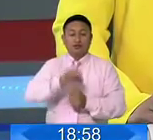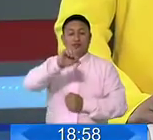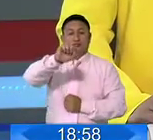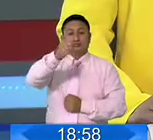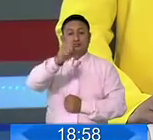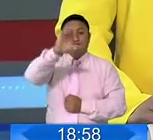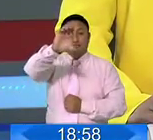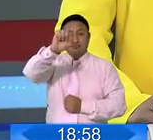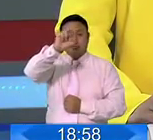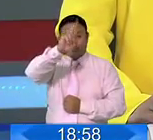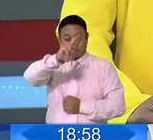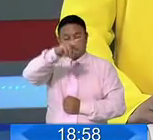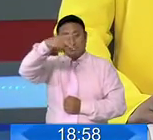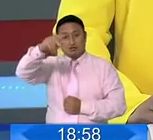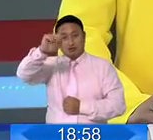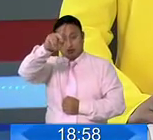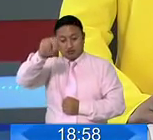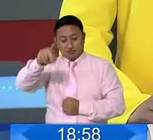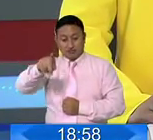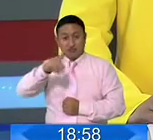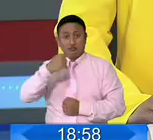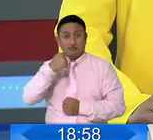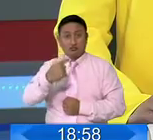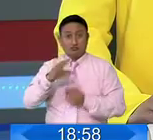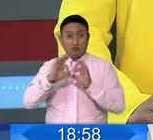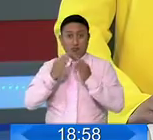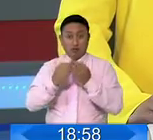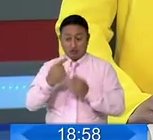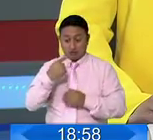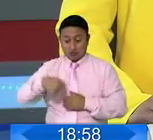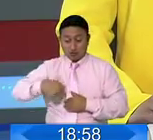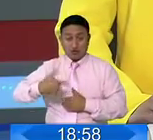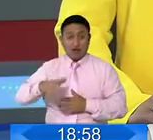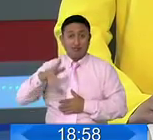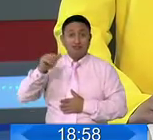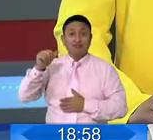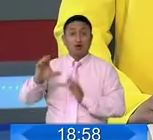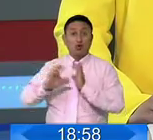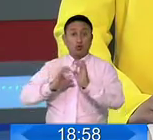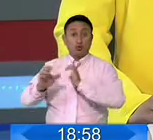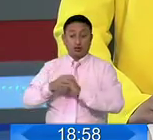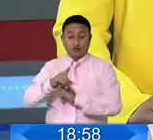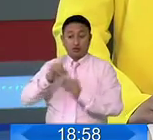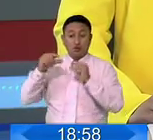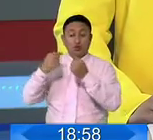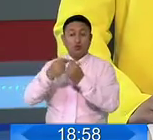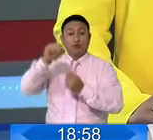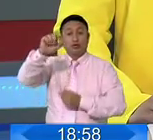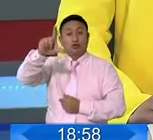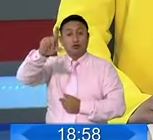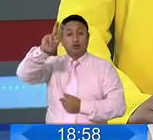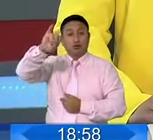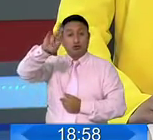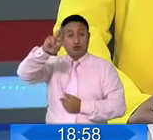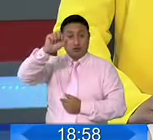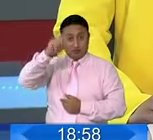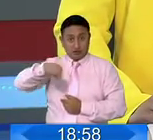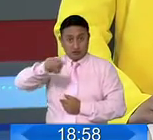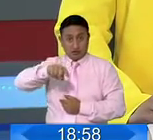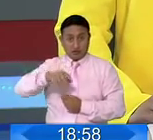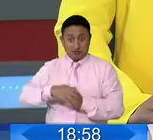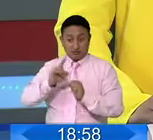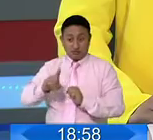y Katy Velasco. Su familia afirma tener comunicaciones en donde el grupo disidente de las Fuerzas Armadas Revolucionarias de Colombia,